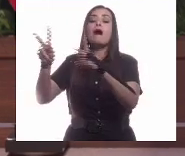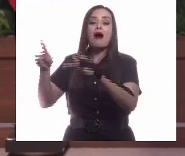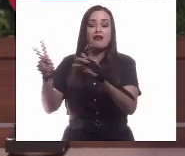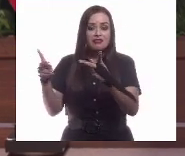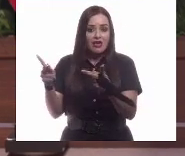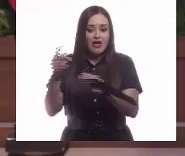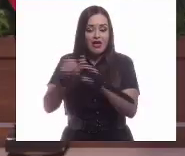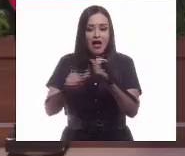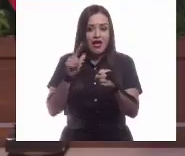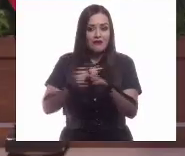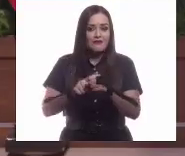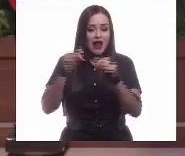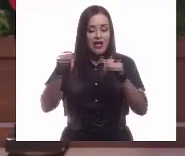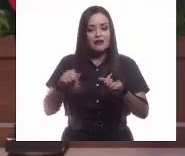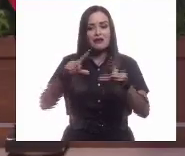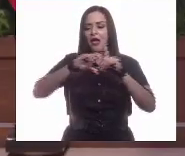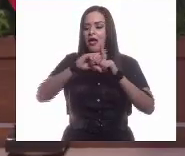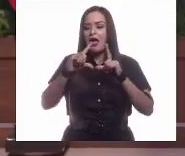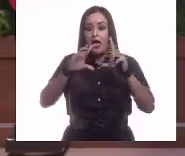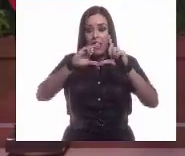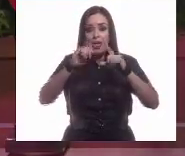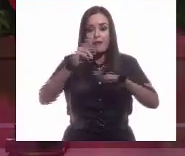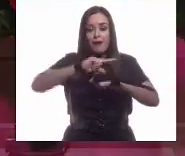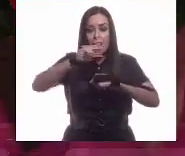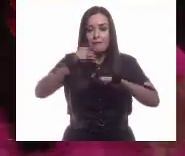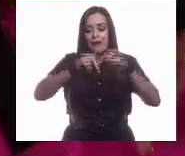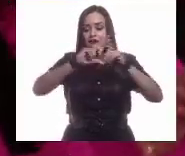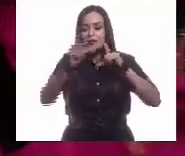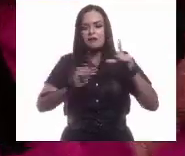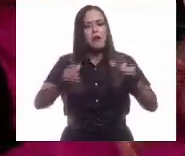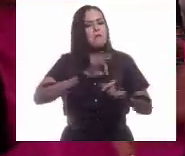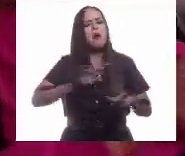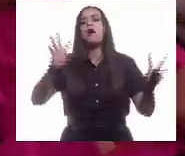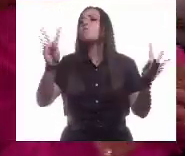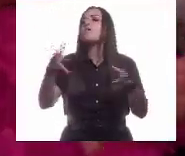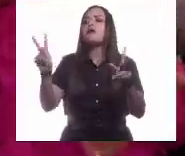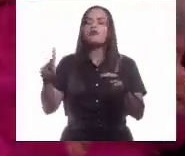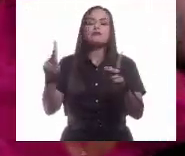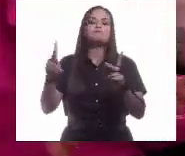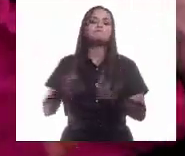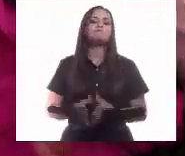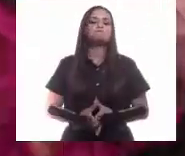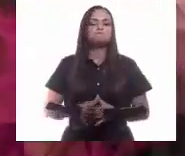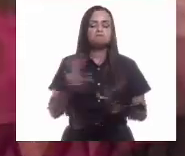sus productos en todo el país.